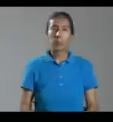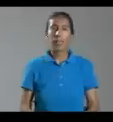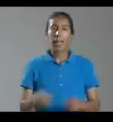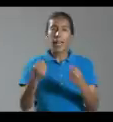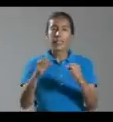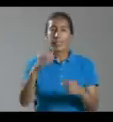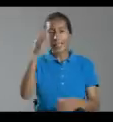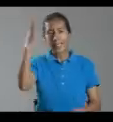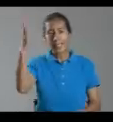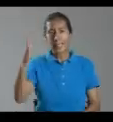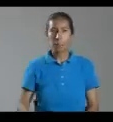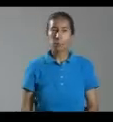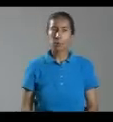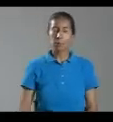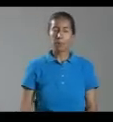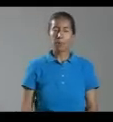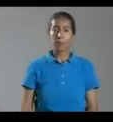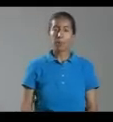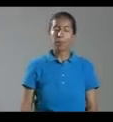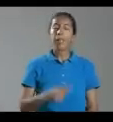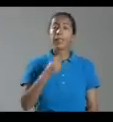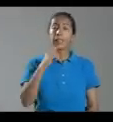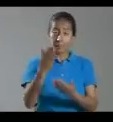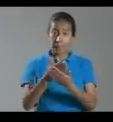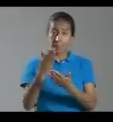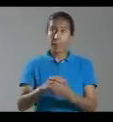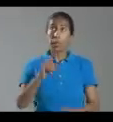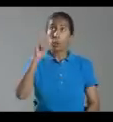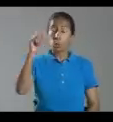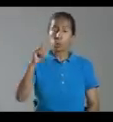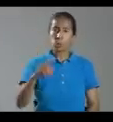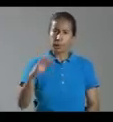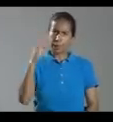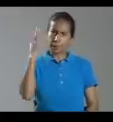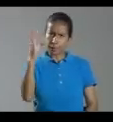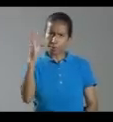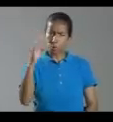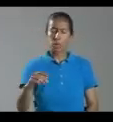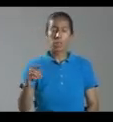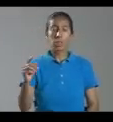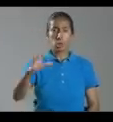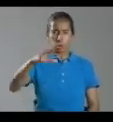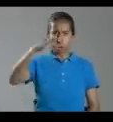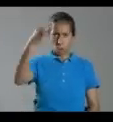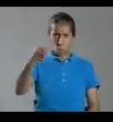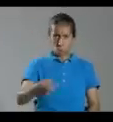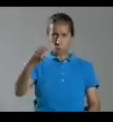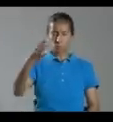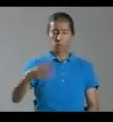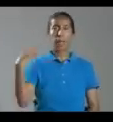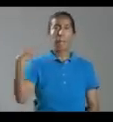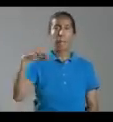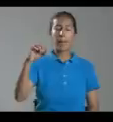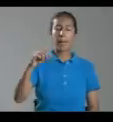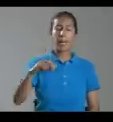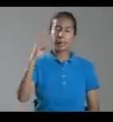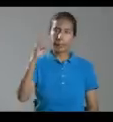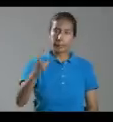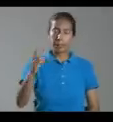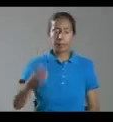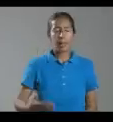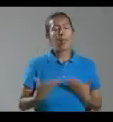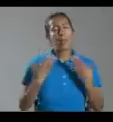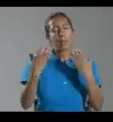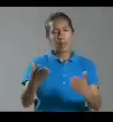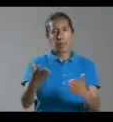144. Tus testimonios son justos para siempre. Dame entendimiento